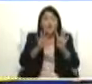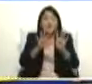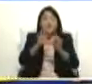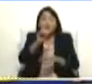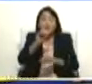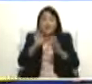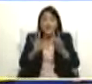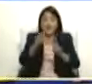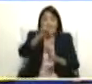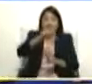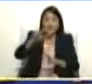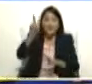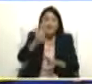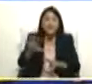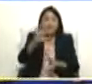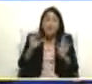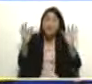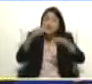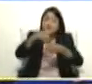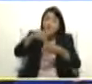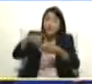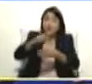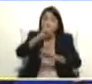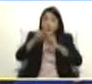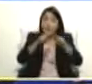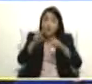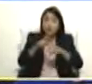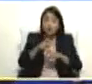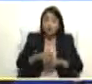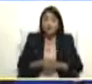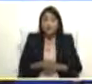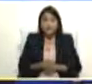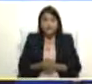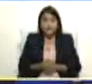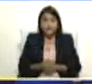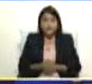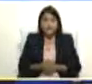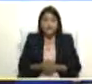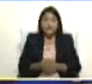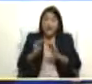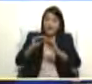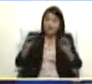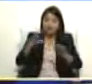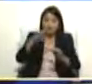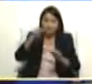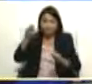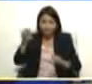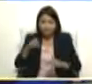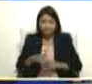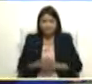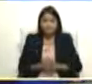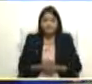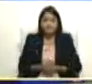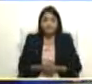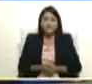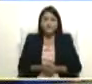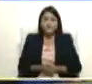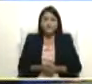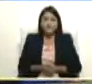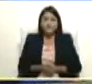10.431.907 venezolanos y venezolanas que participaron al llamado del Consejo Nacional Electoral.